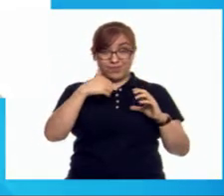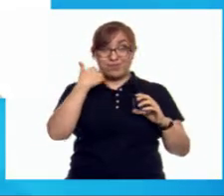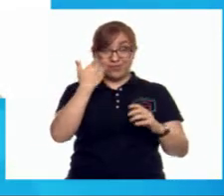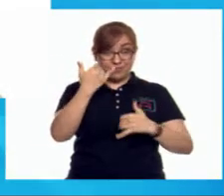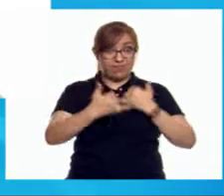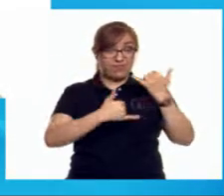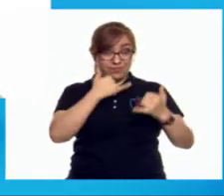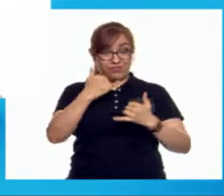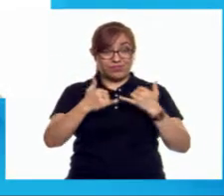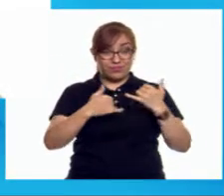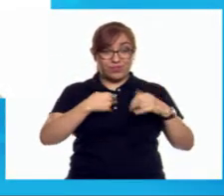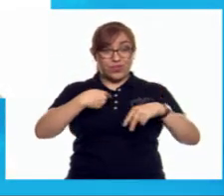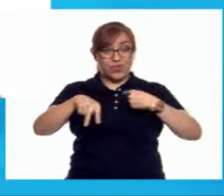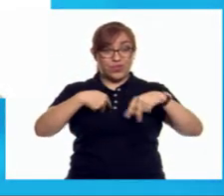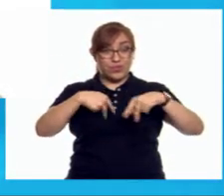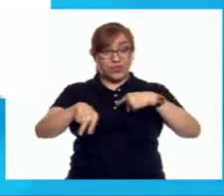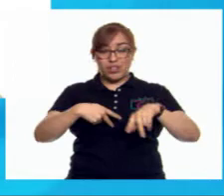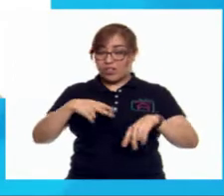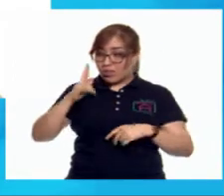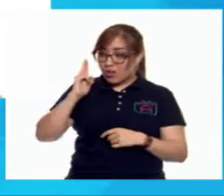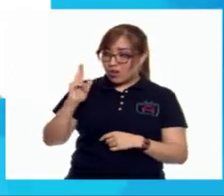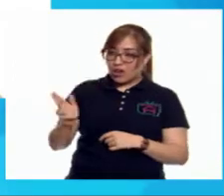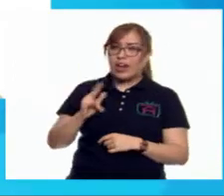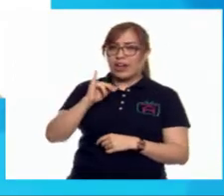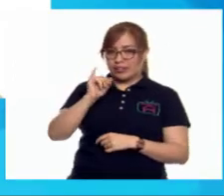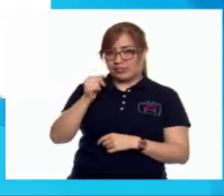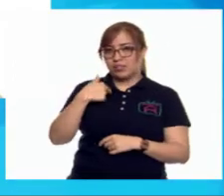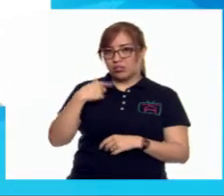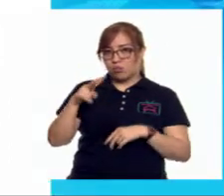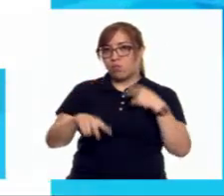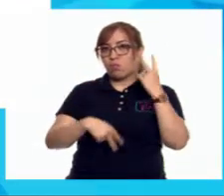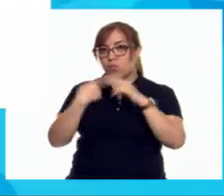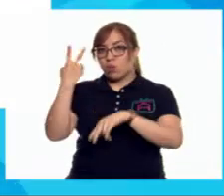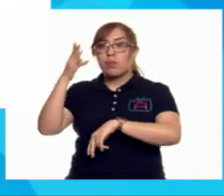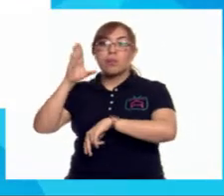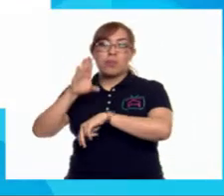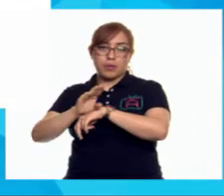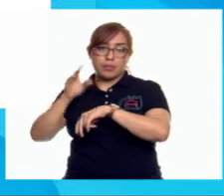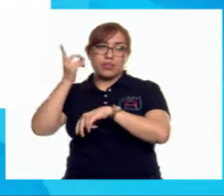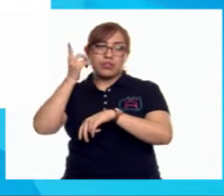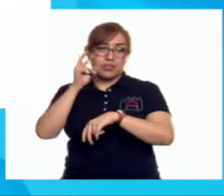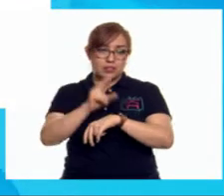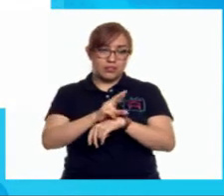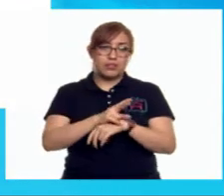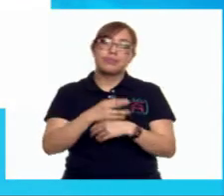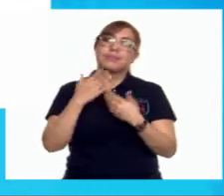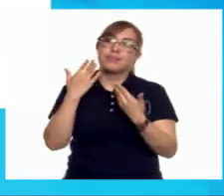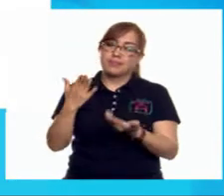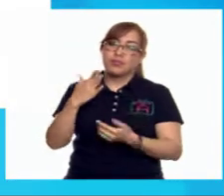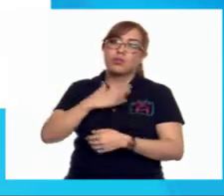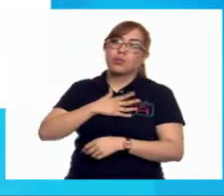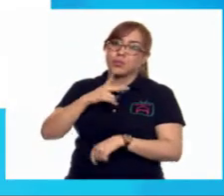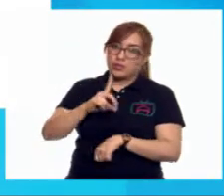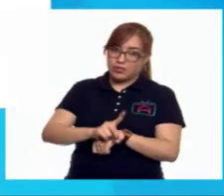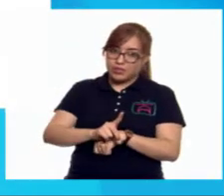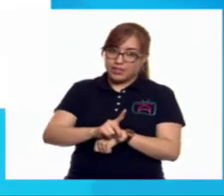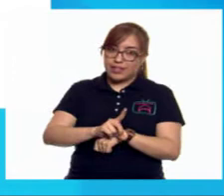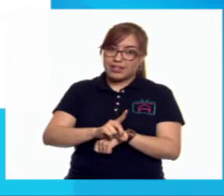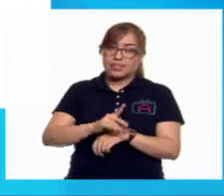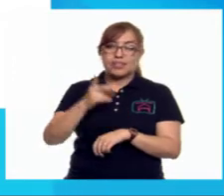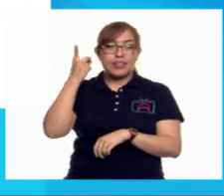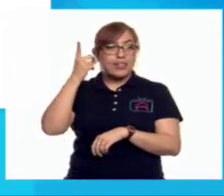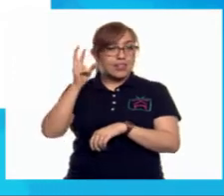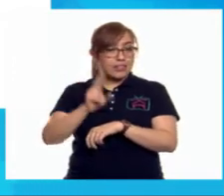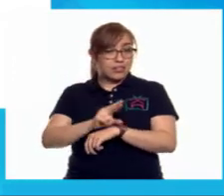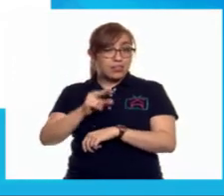Nico! Déjale, pido permiso a la directora. Buenos días, señora directora. ¿Nos da